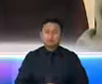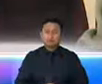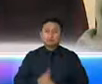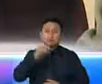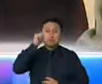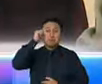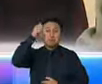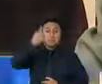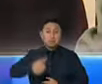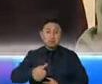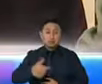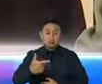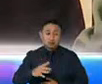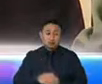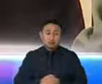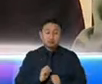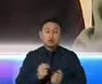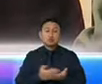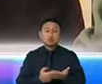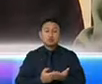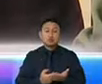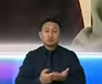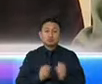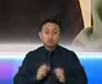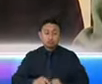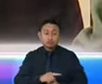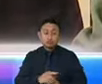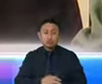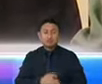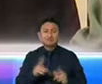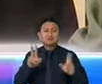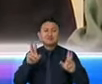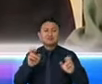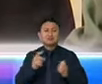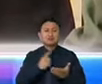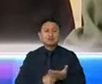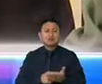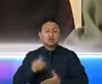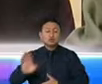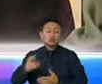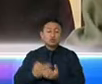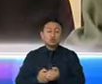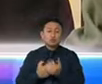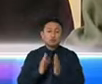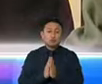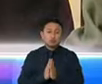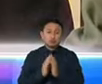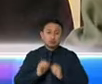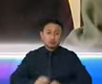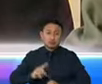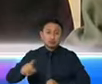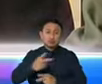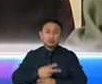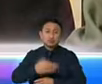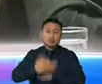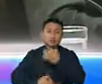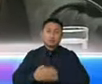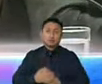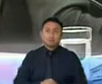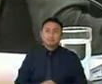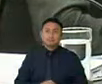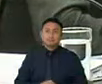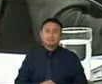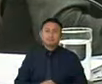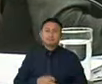de mañana sesionamos para resolver sobre el recurso planteado por el Consejo de la Judicatura.